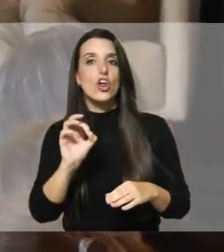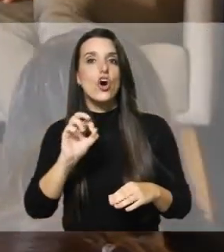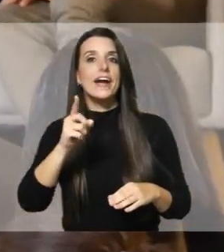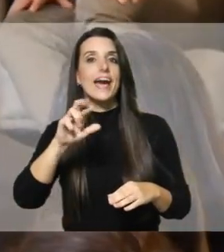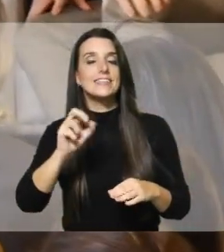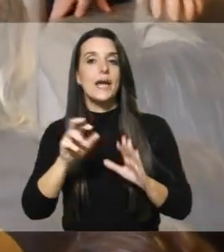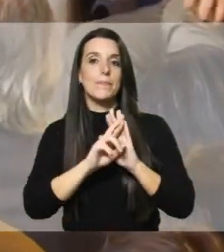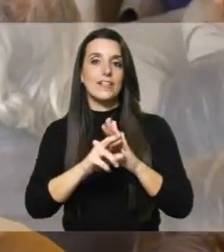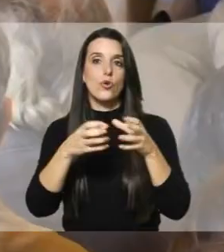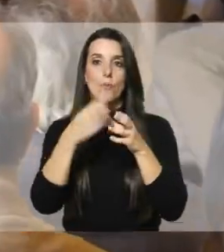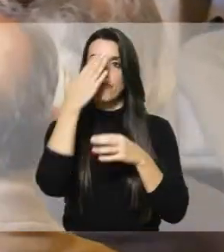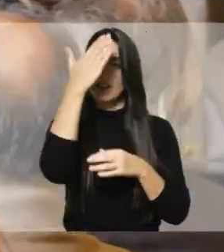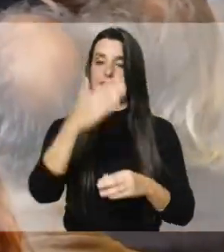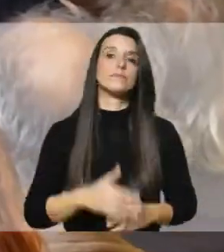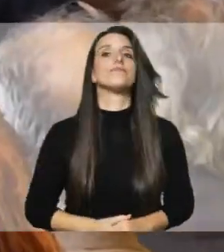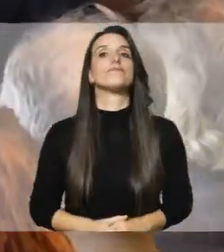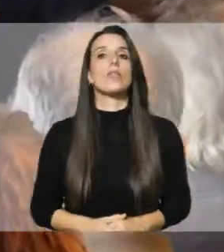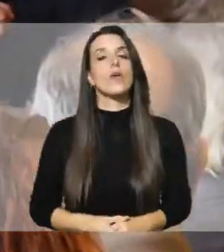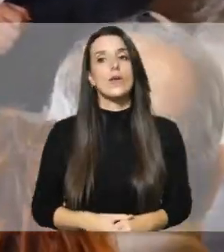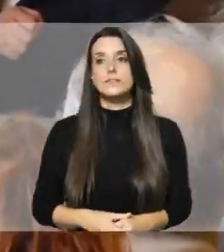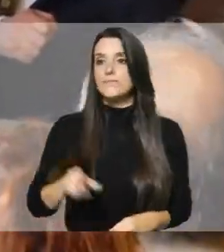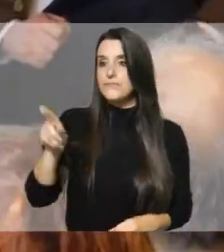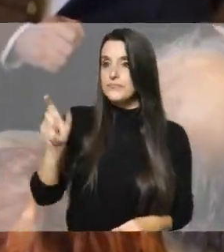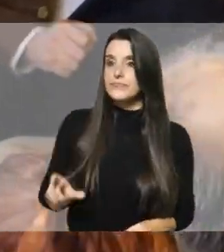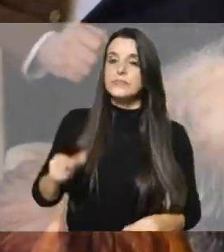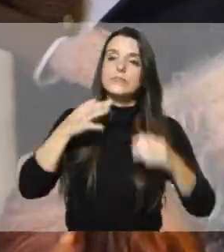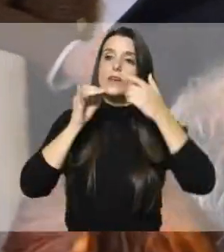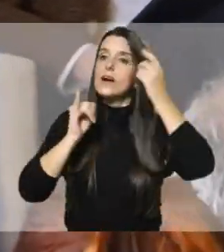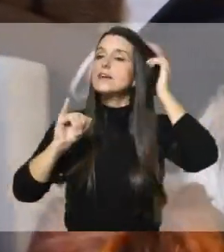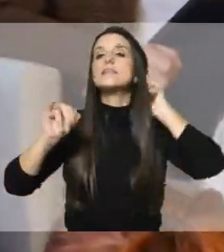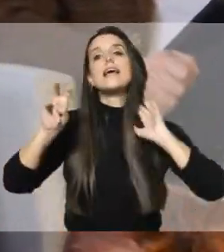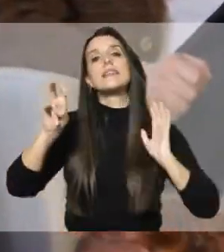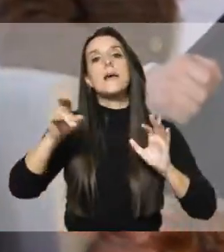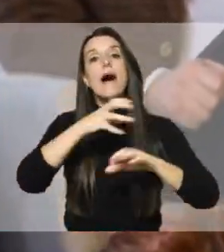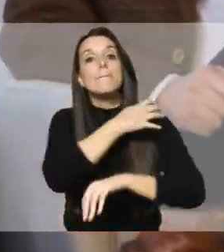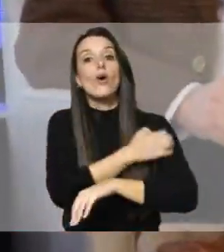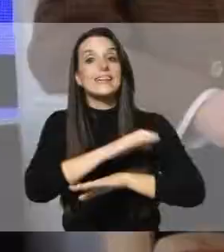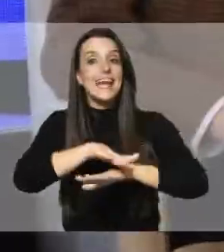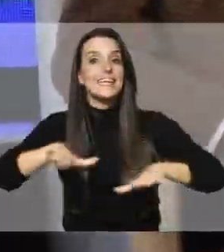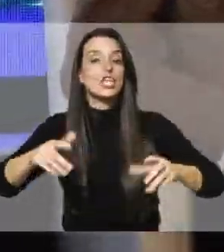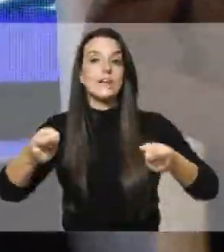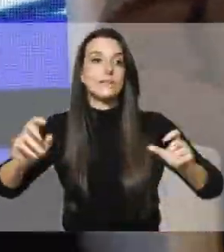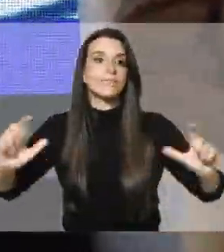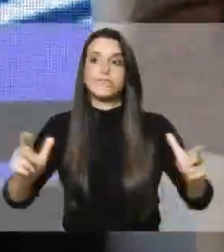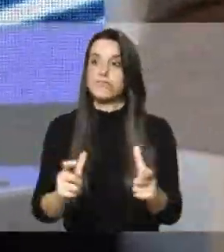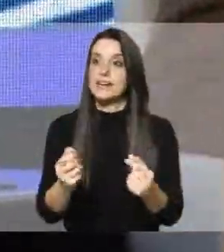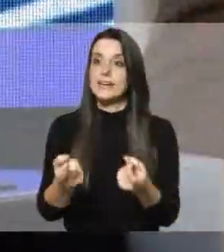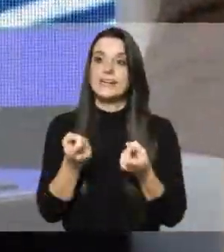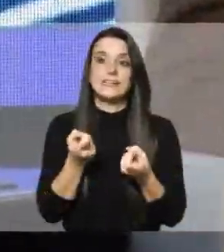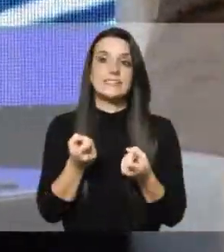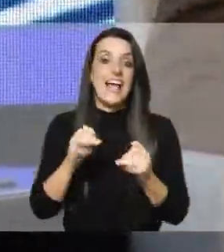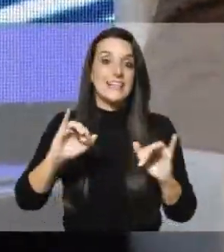representante del Frente Amplio. Y, bueno, por supuesto, tener un avance sustancial en la erradicación de la pobreza infantil en el mediano